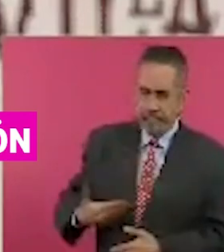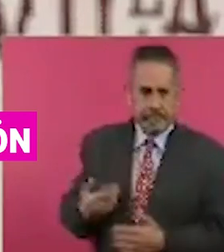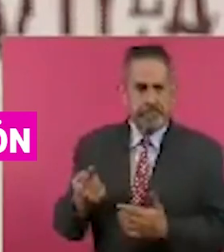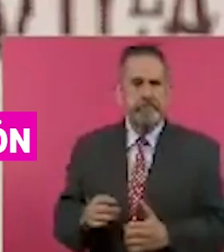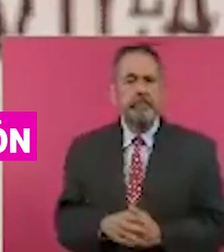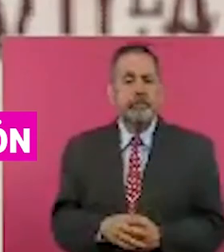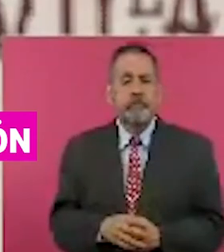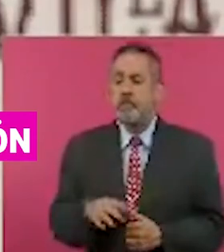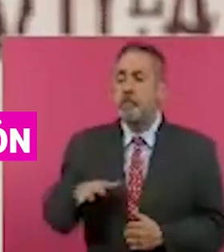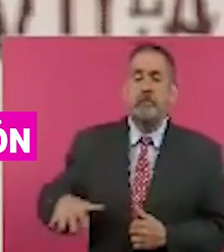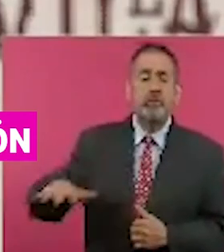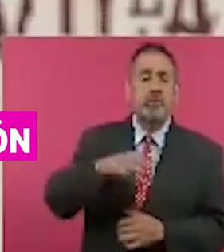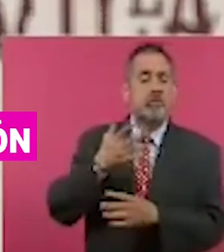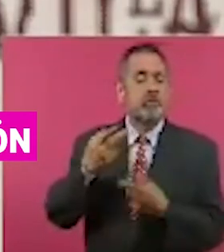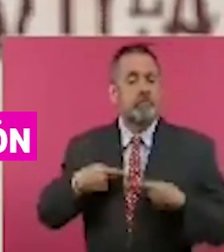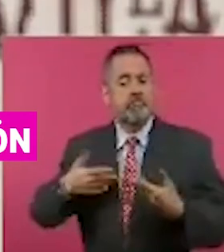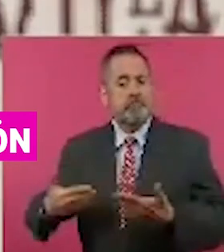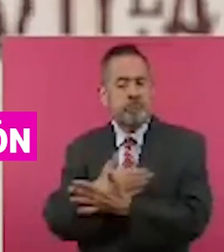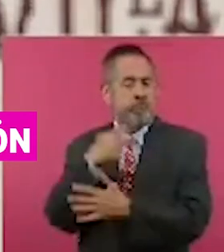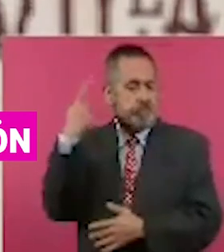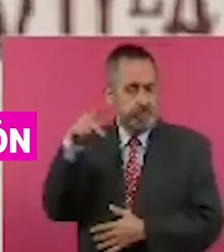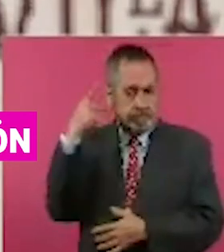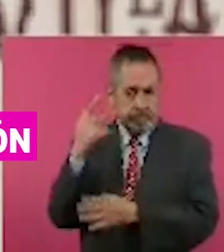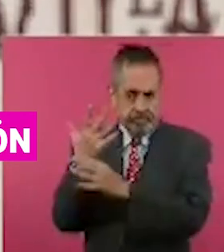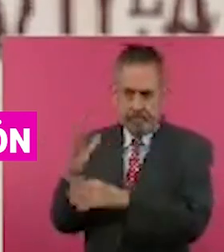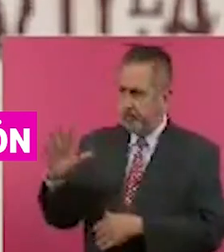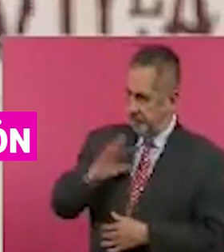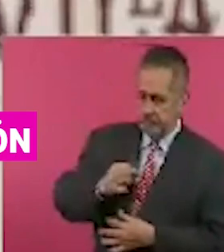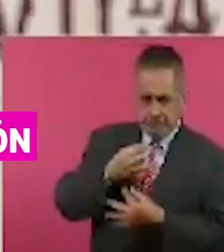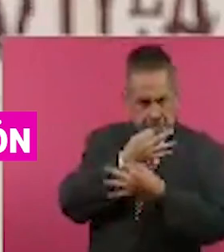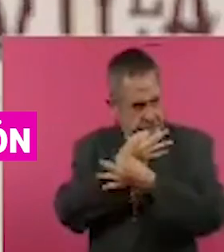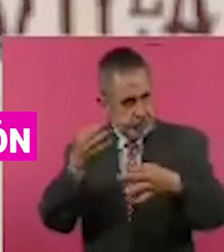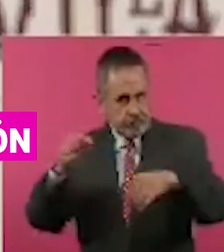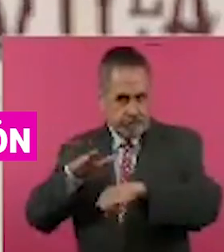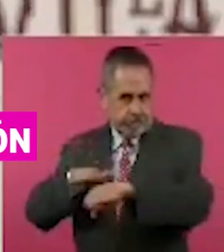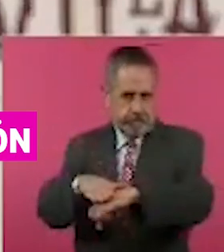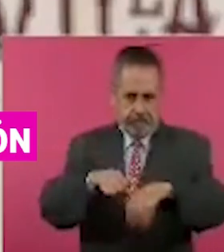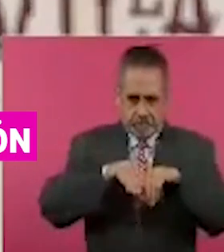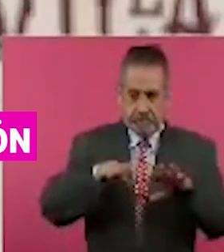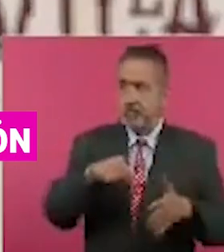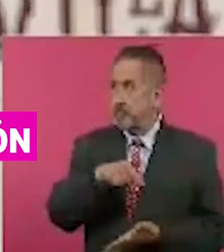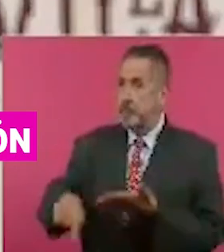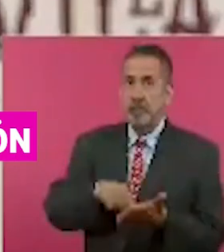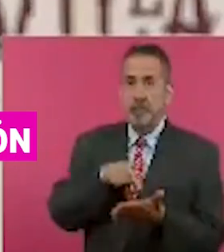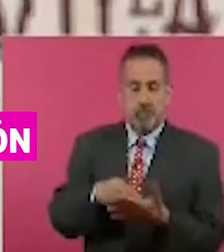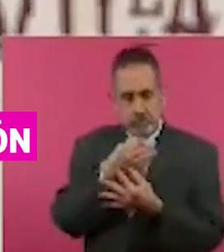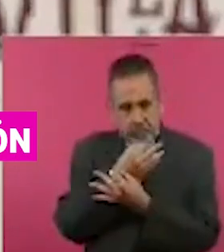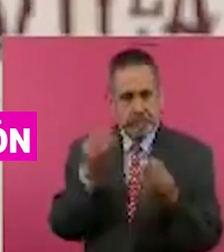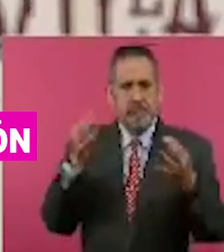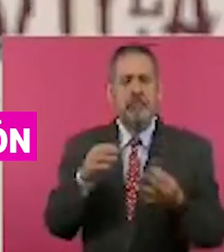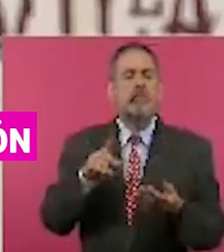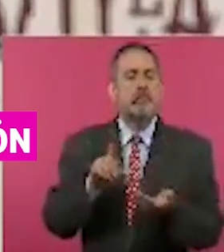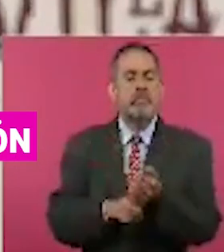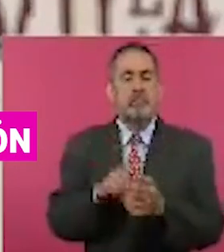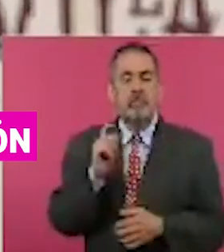acciones. Fue durante la conferencia matutina del presidente Andrés Manuel López Obrador de este 15 de agosto que se dieron a conocer los avances del PNR. En esta